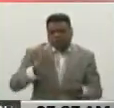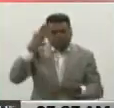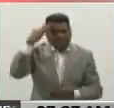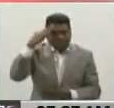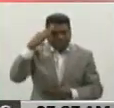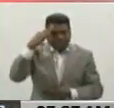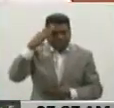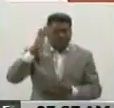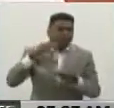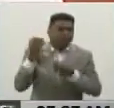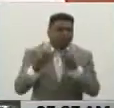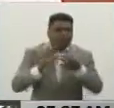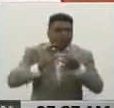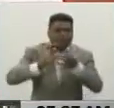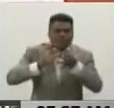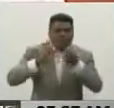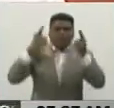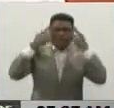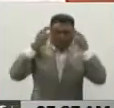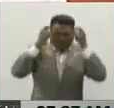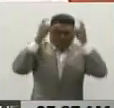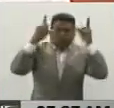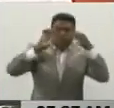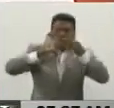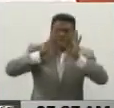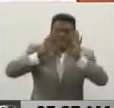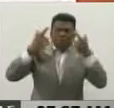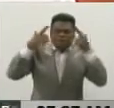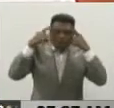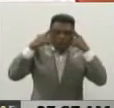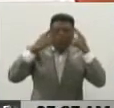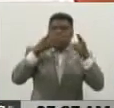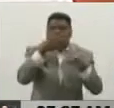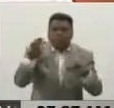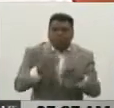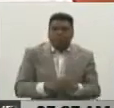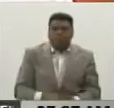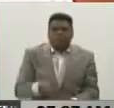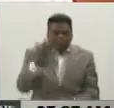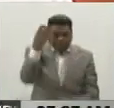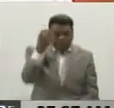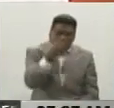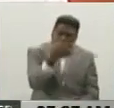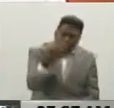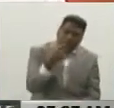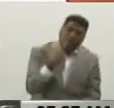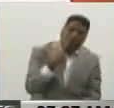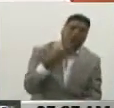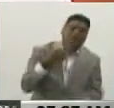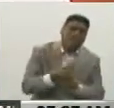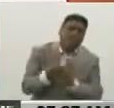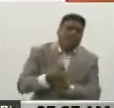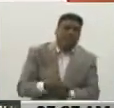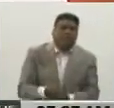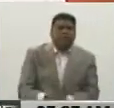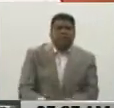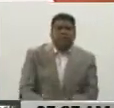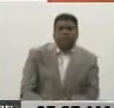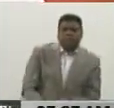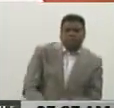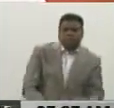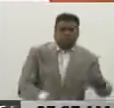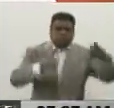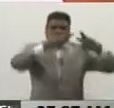medios? Totalmente, fíjate. Como te decía al inicio, creo que, de hecho, la formación está dividida en 4